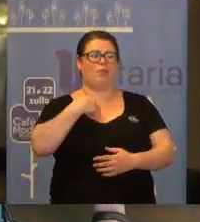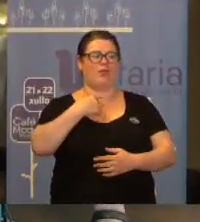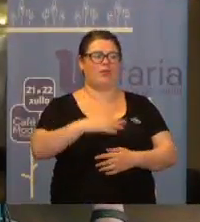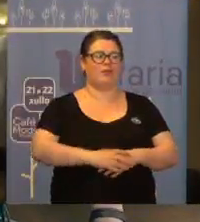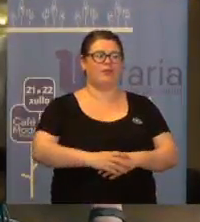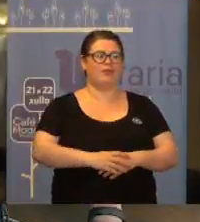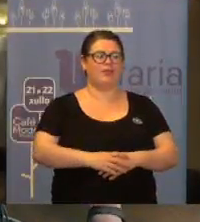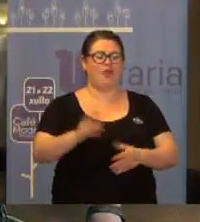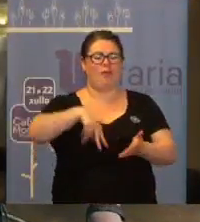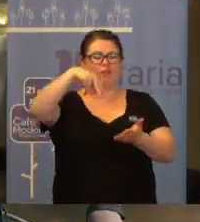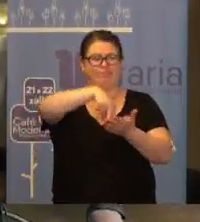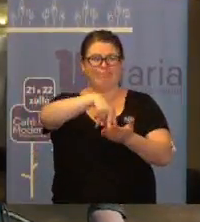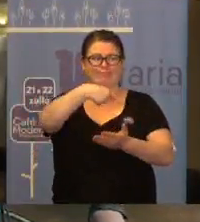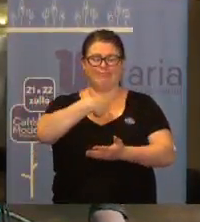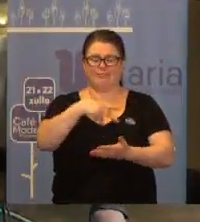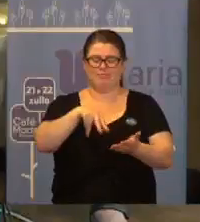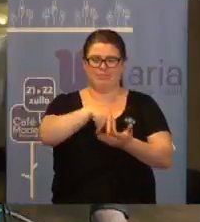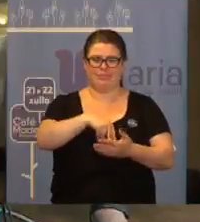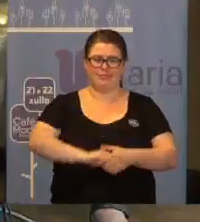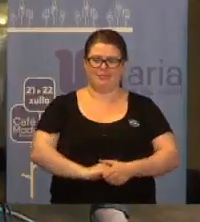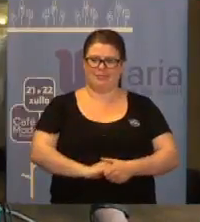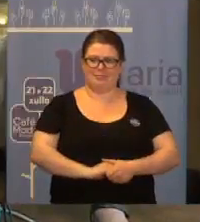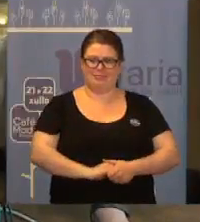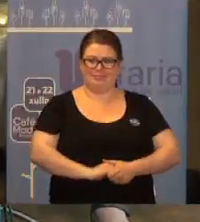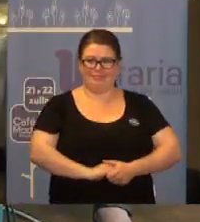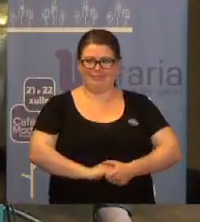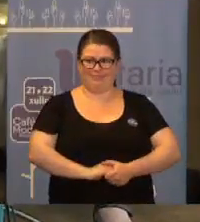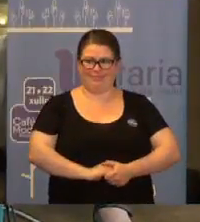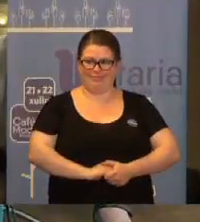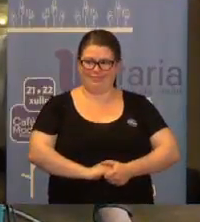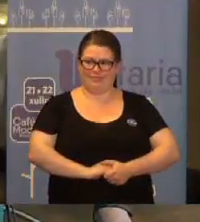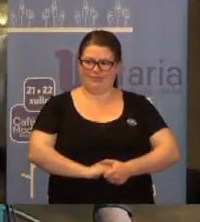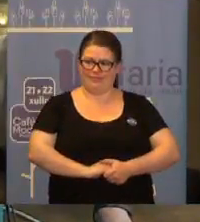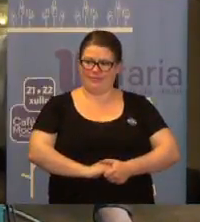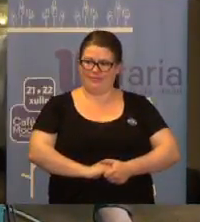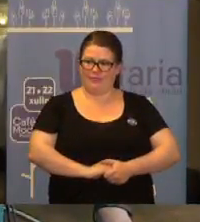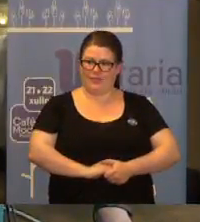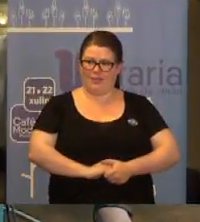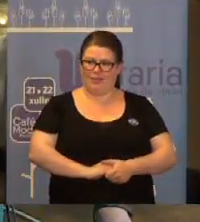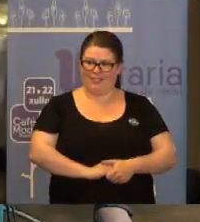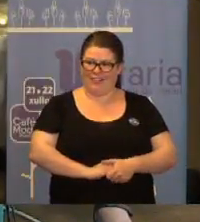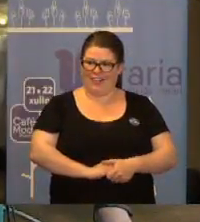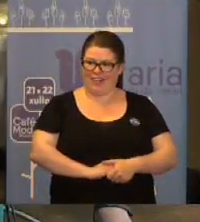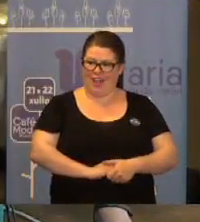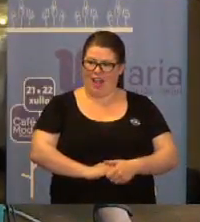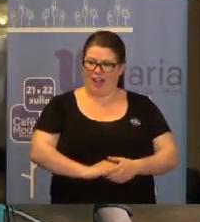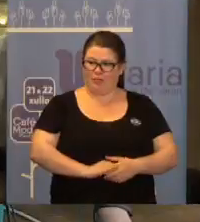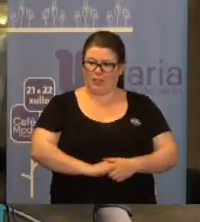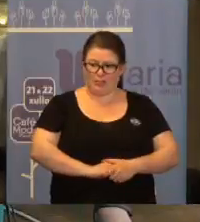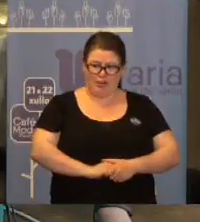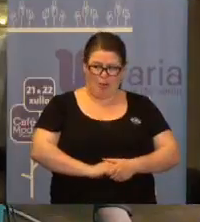No, póñeme de pé e... Creo que te tes que...